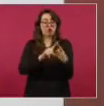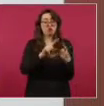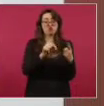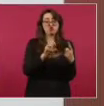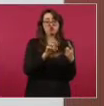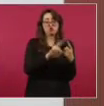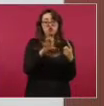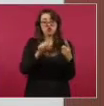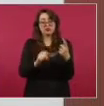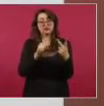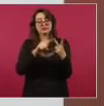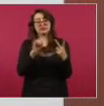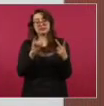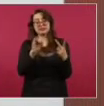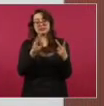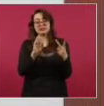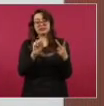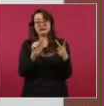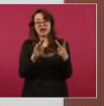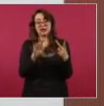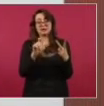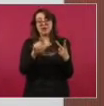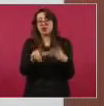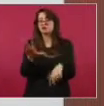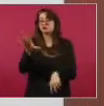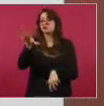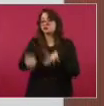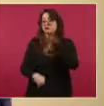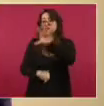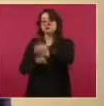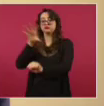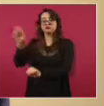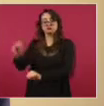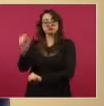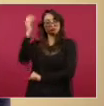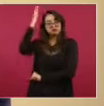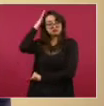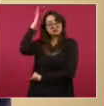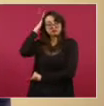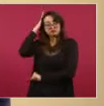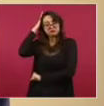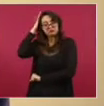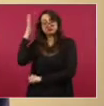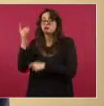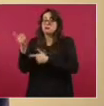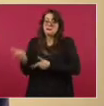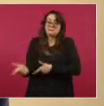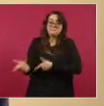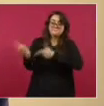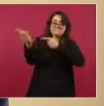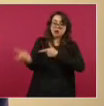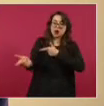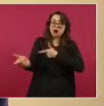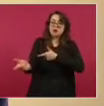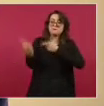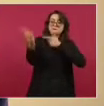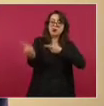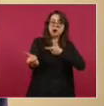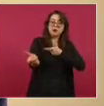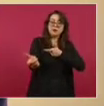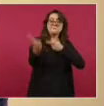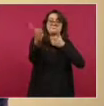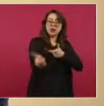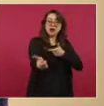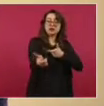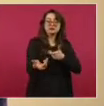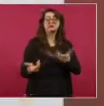se ponen de acuerdo para fusilar a los dirigentes de la huelga. Así lo informa